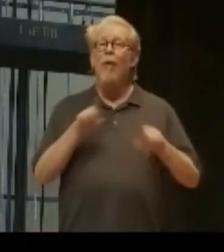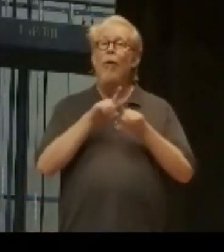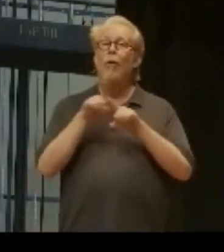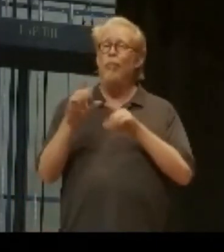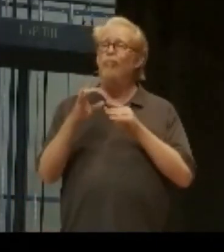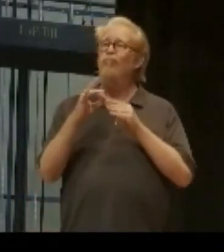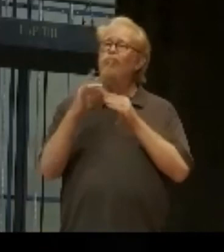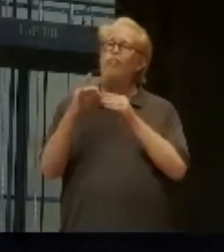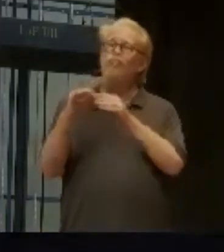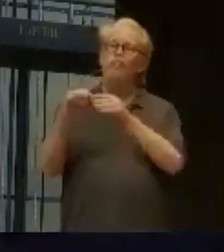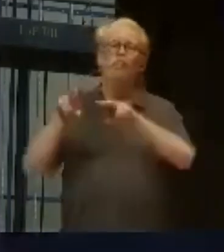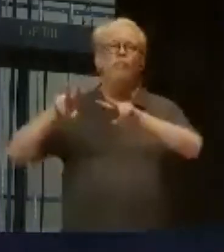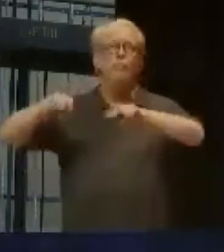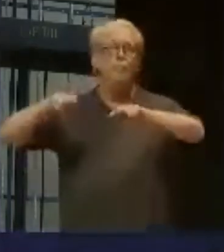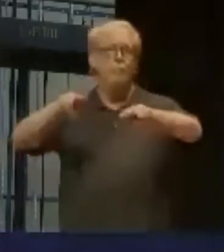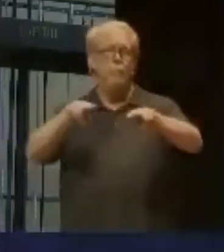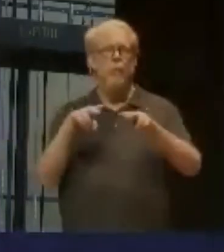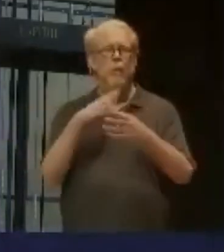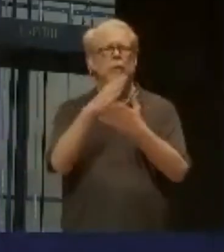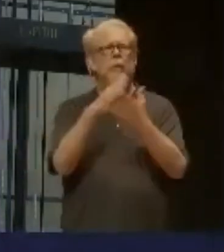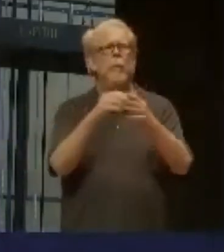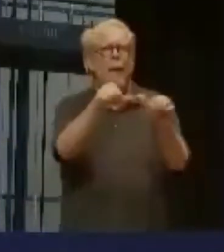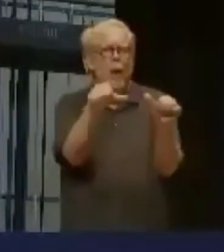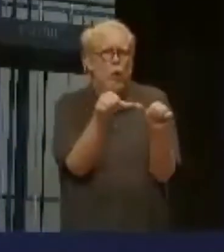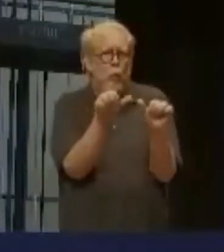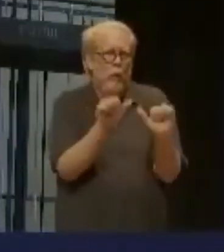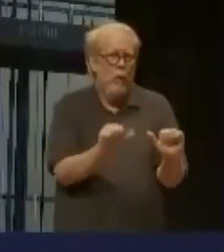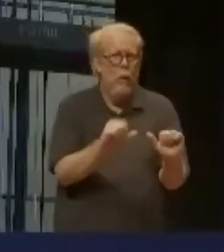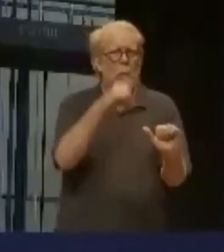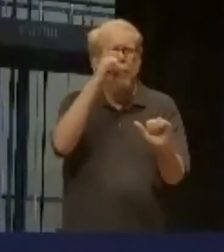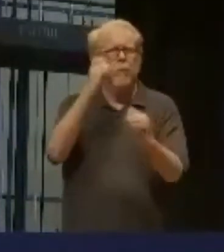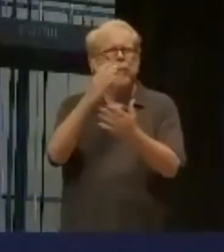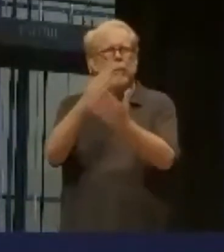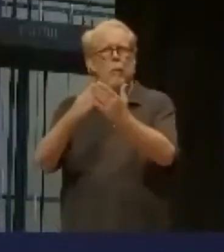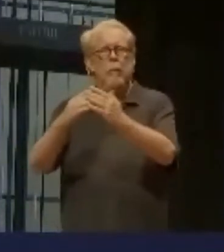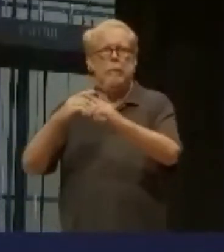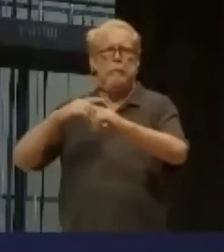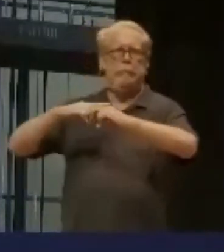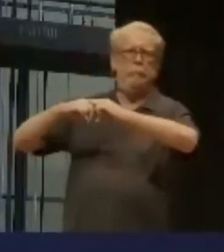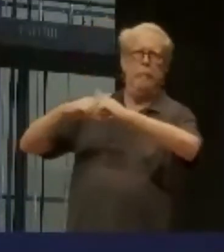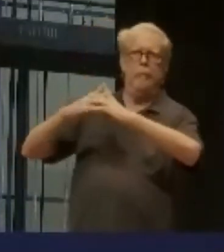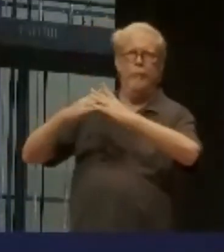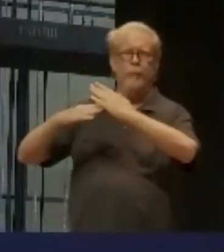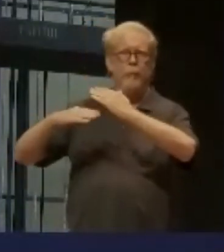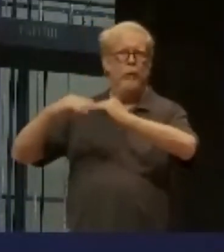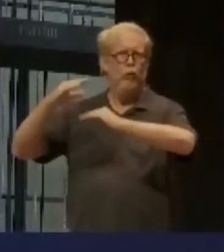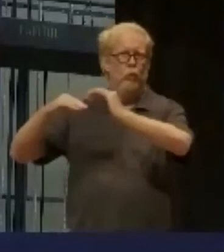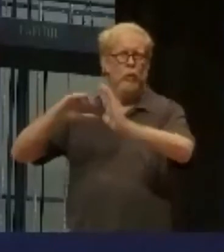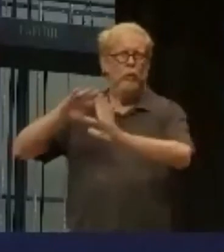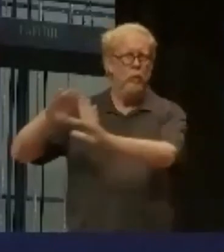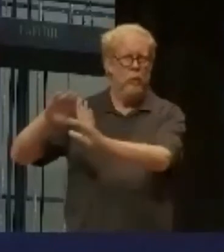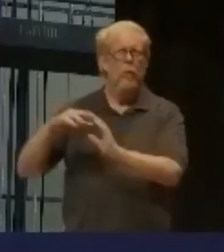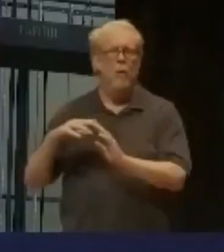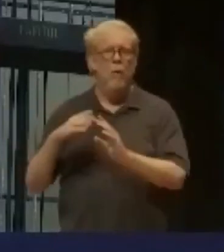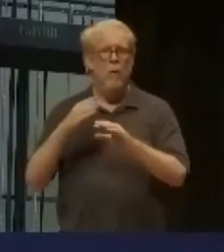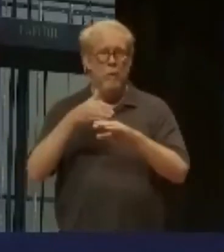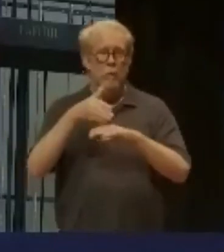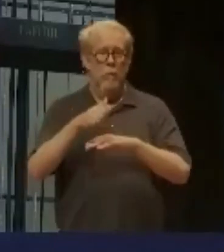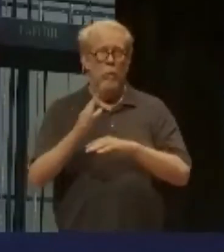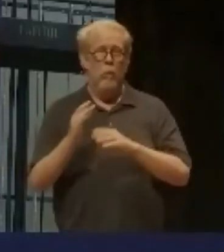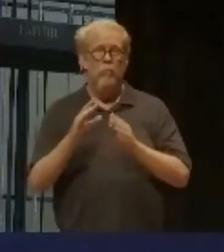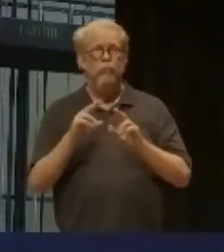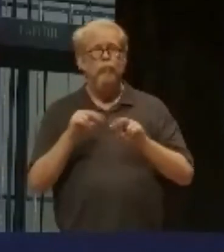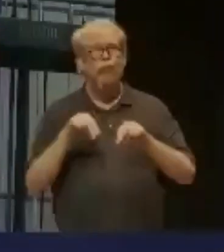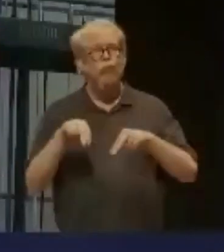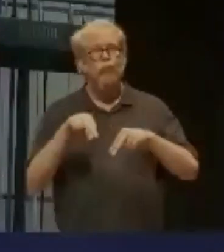También vamos a darles un tour a las áreas donde podemos, obviamente, debido a la construcción después de esta presentación.